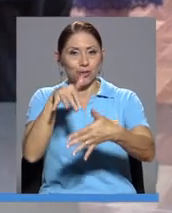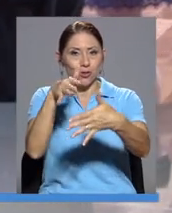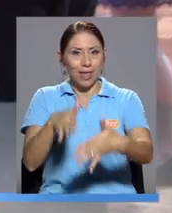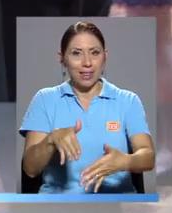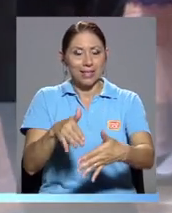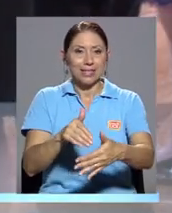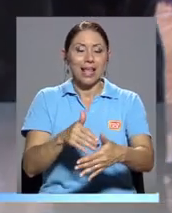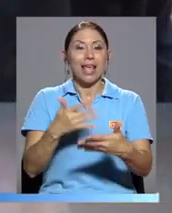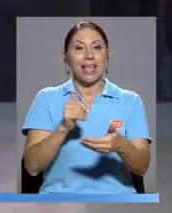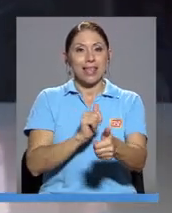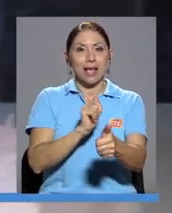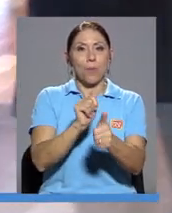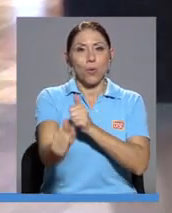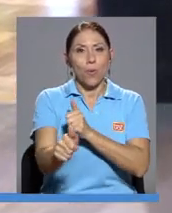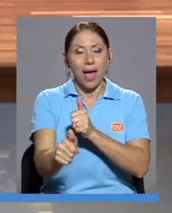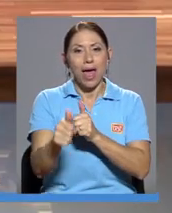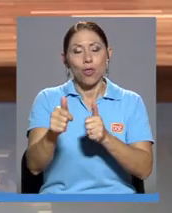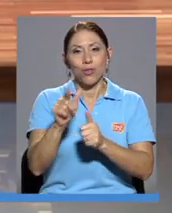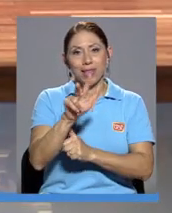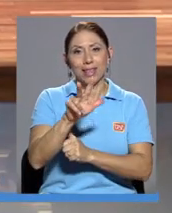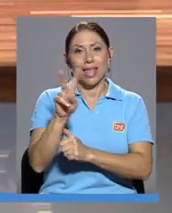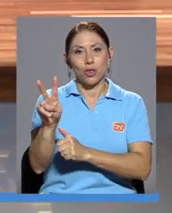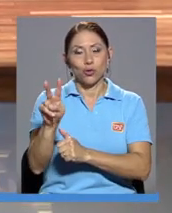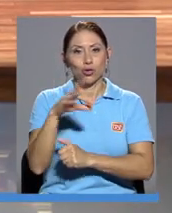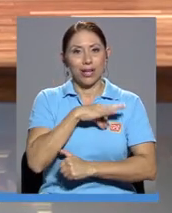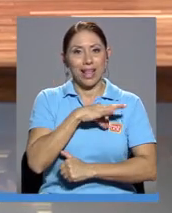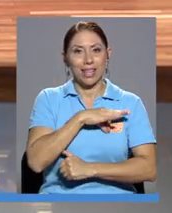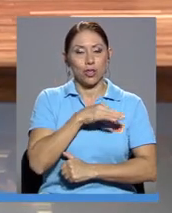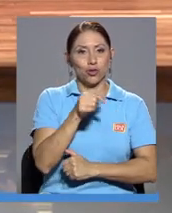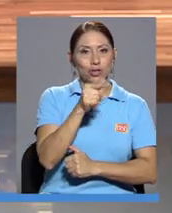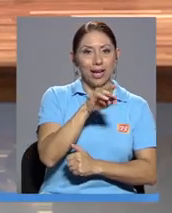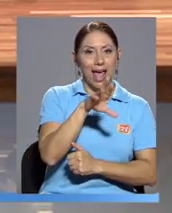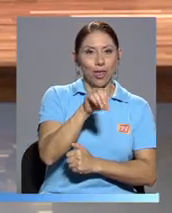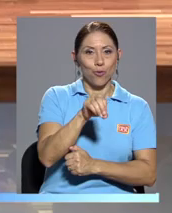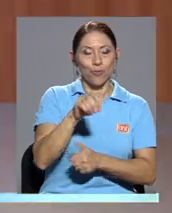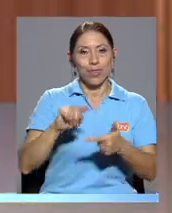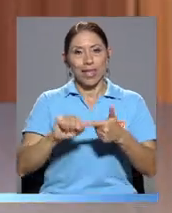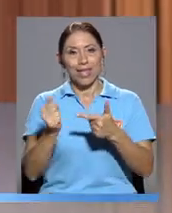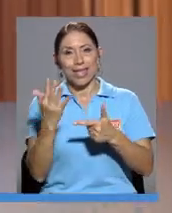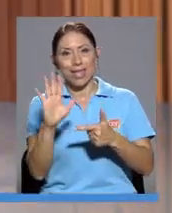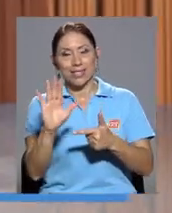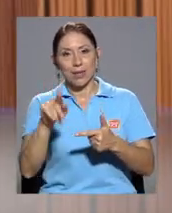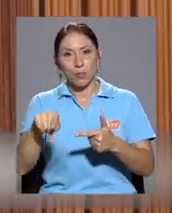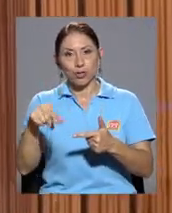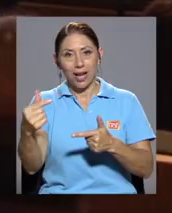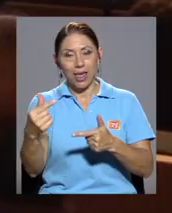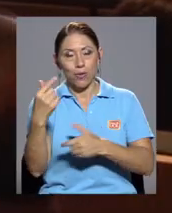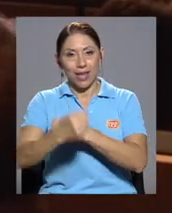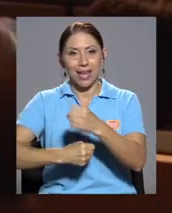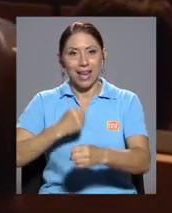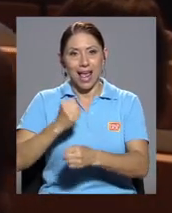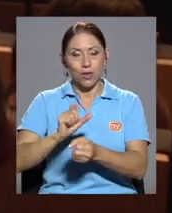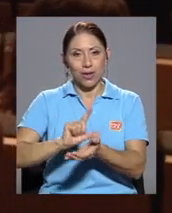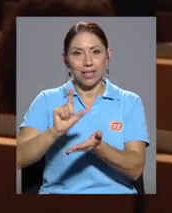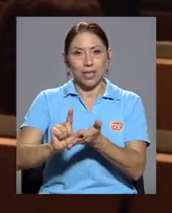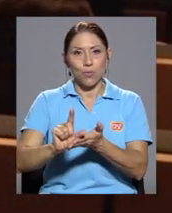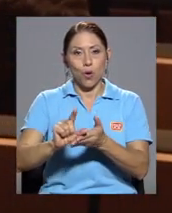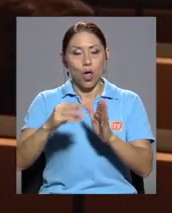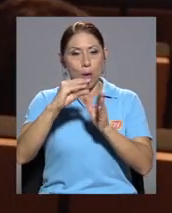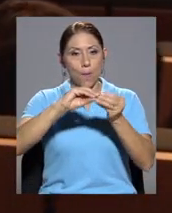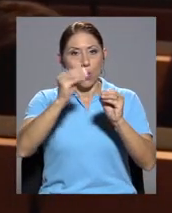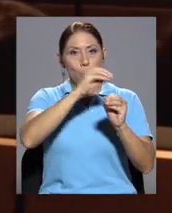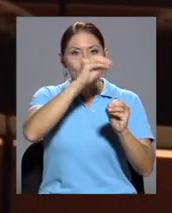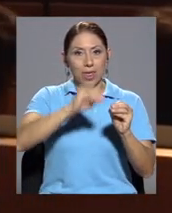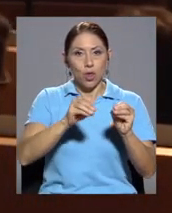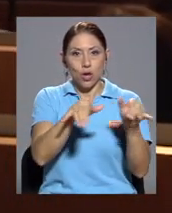aprobado una carga académica de 32 créditos en el grado y 15 créditos en el posgrado durante el año lectivo y cuyo promedio sea